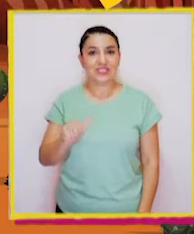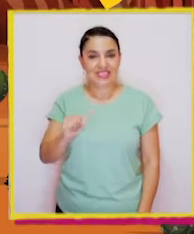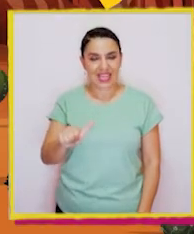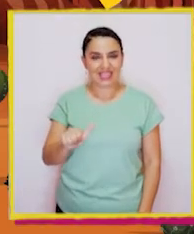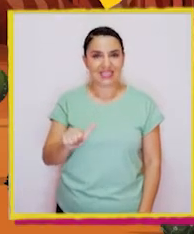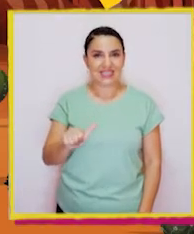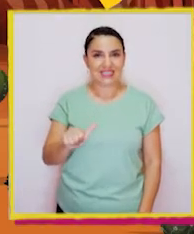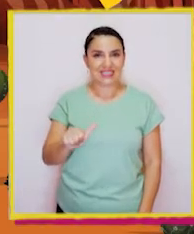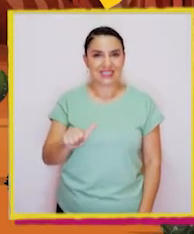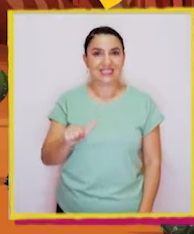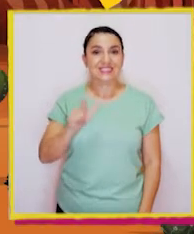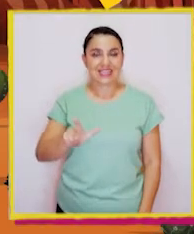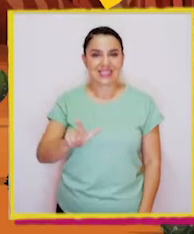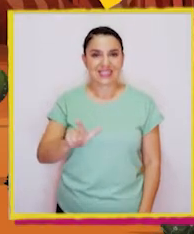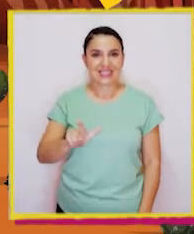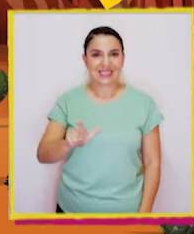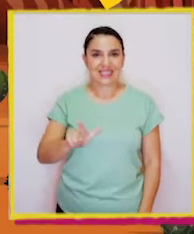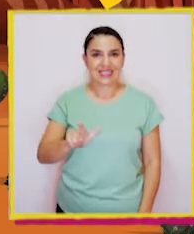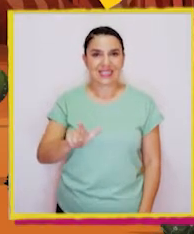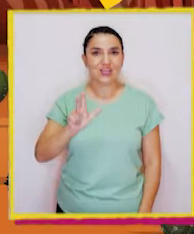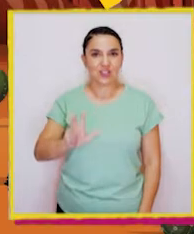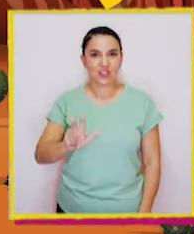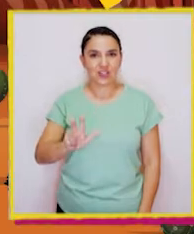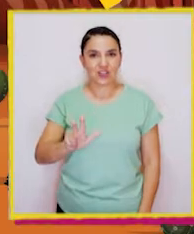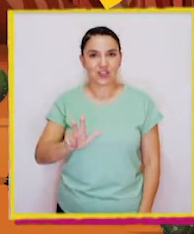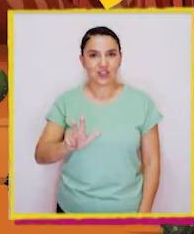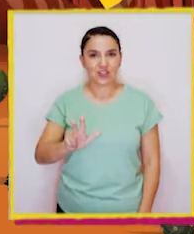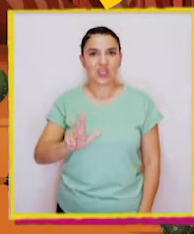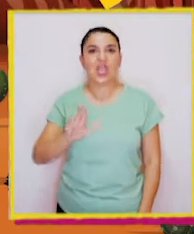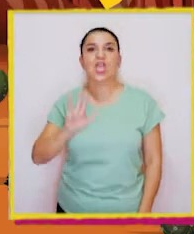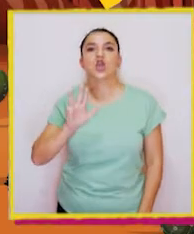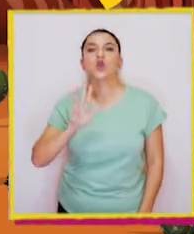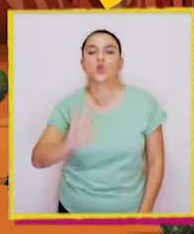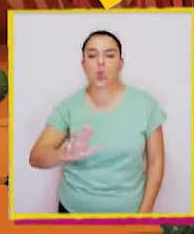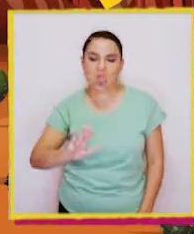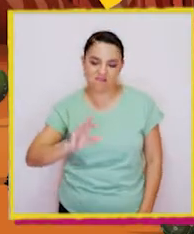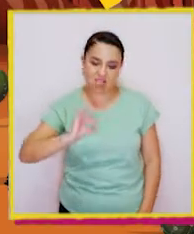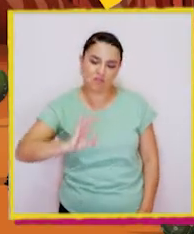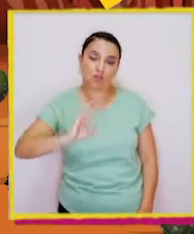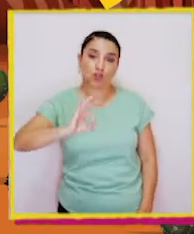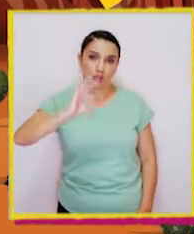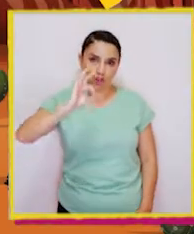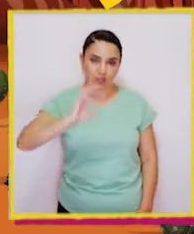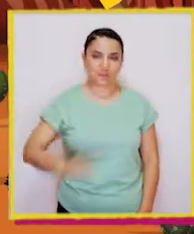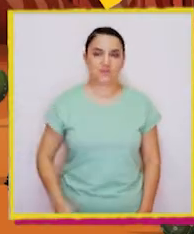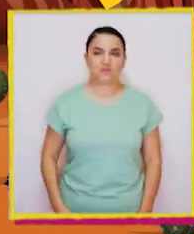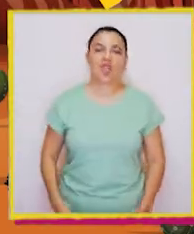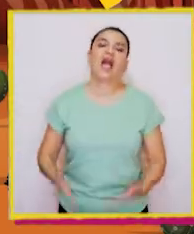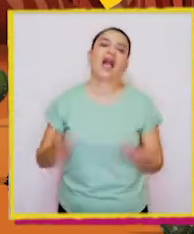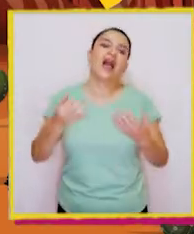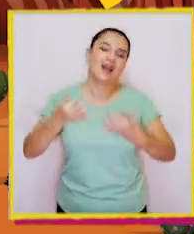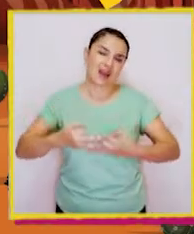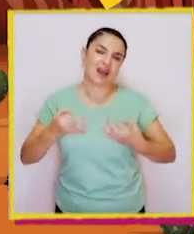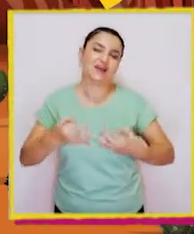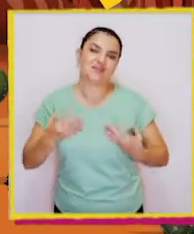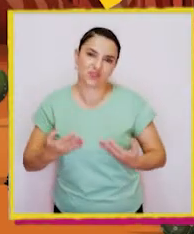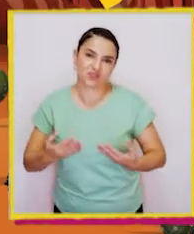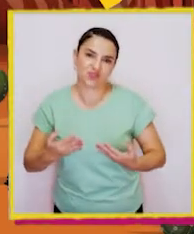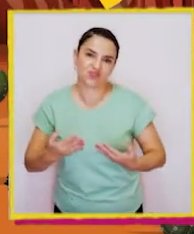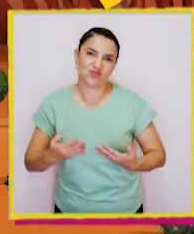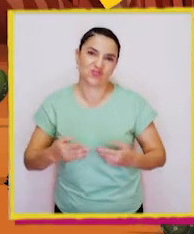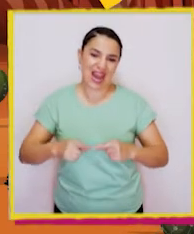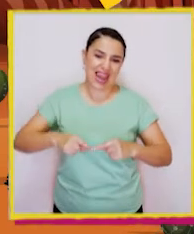5, 6, 7, 8. 9 botones. Tenían